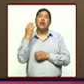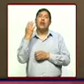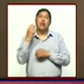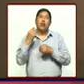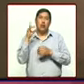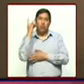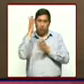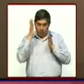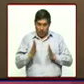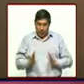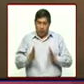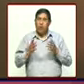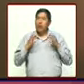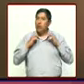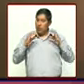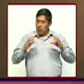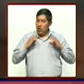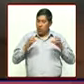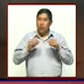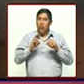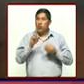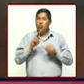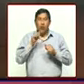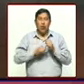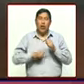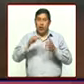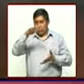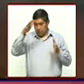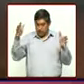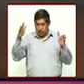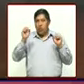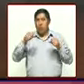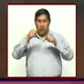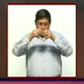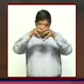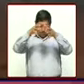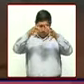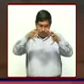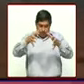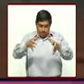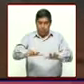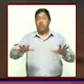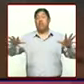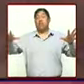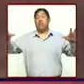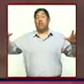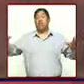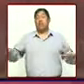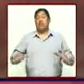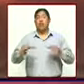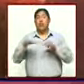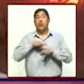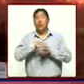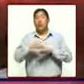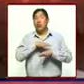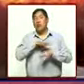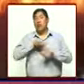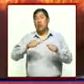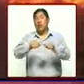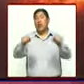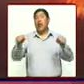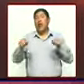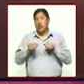efectivos bolivianos fueron capacitados en su uso. Cada una de las cajas puede lanzar 1.000 litros de agua desde el aire sobre las